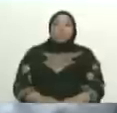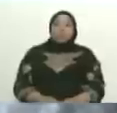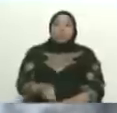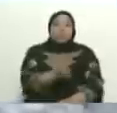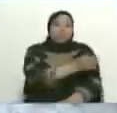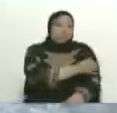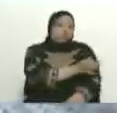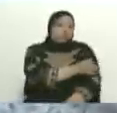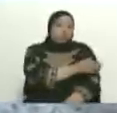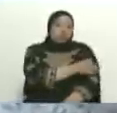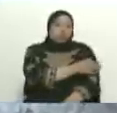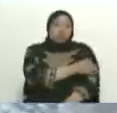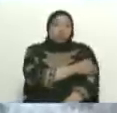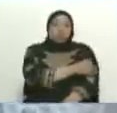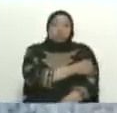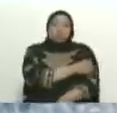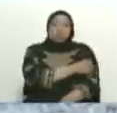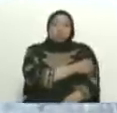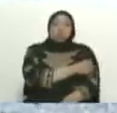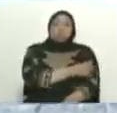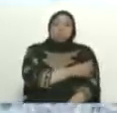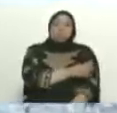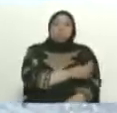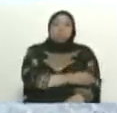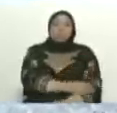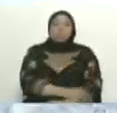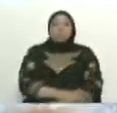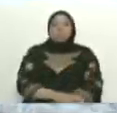de la derecha venezolana.